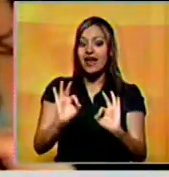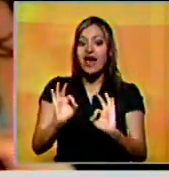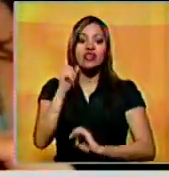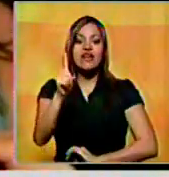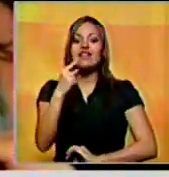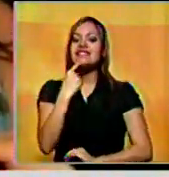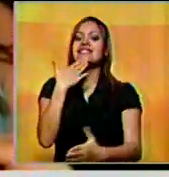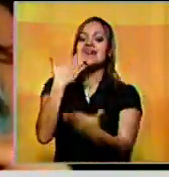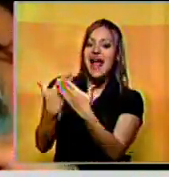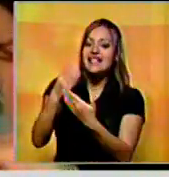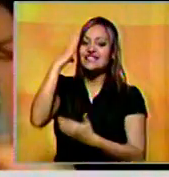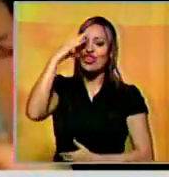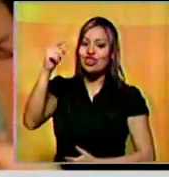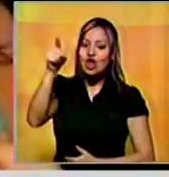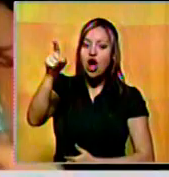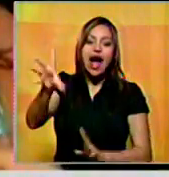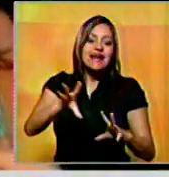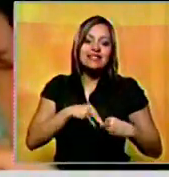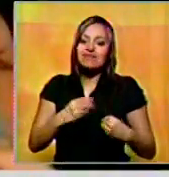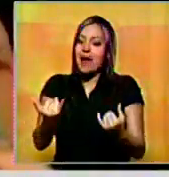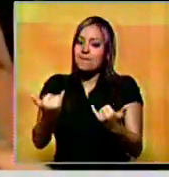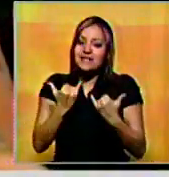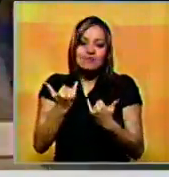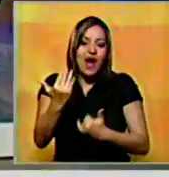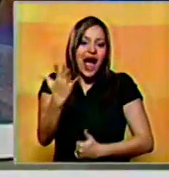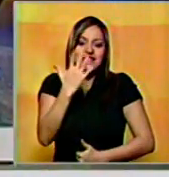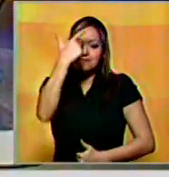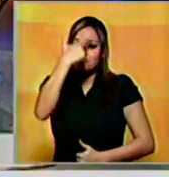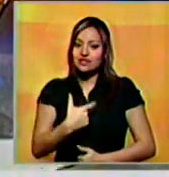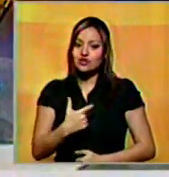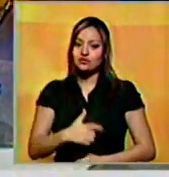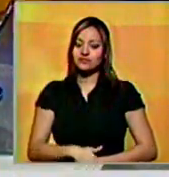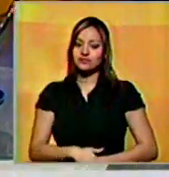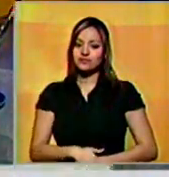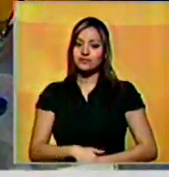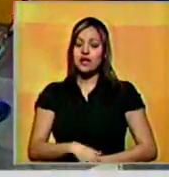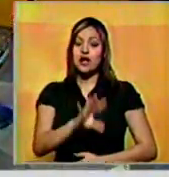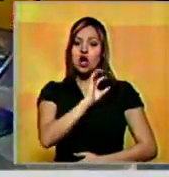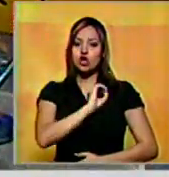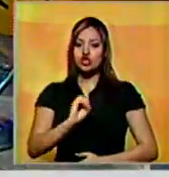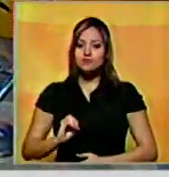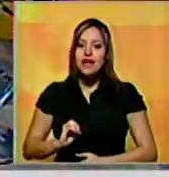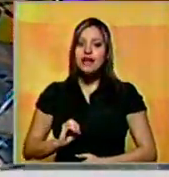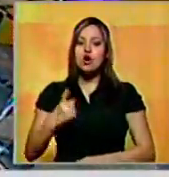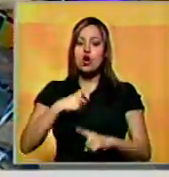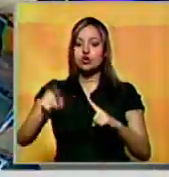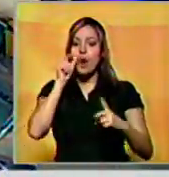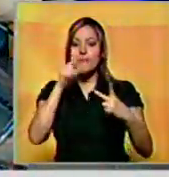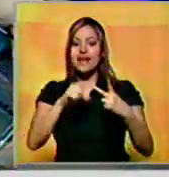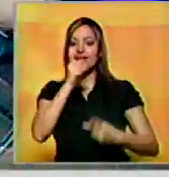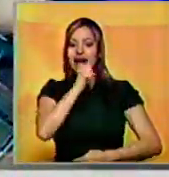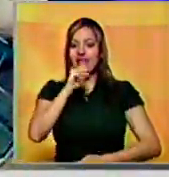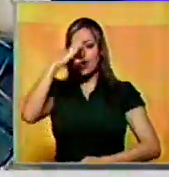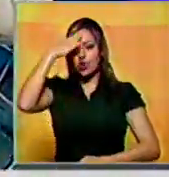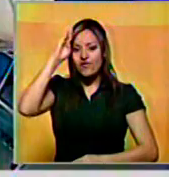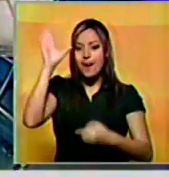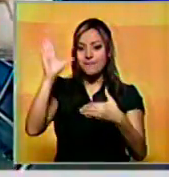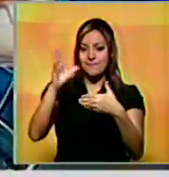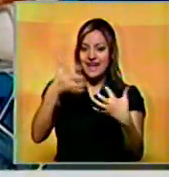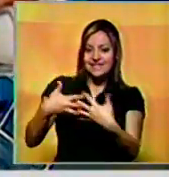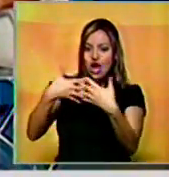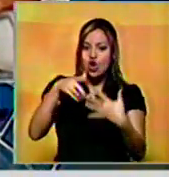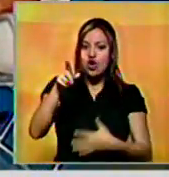ser agradecidas por eso y aceptarnos tal cual como somos. El zar de la belleza Osmel Sousa y el cantante cubano-americano Giancarlo